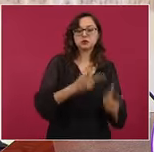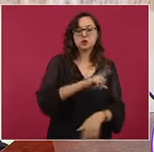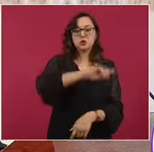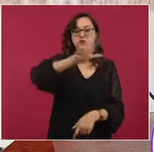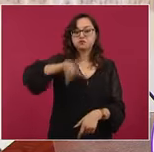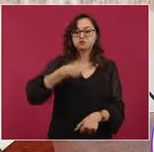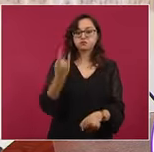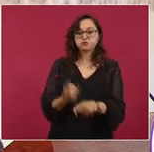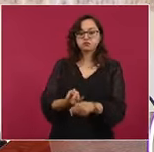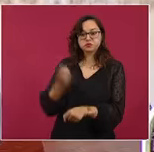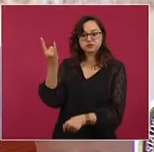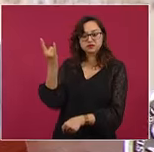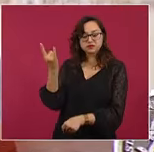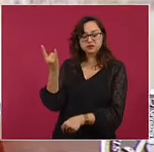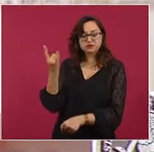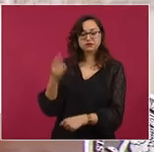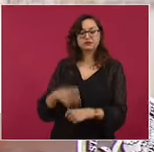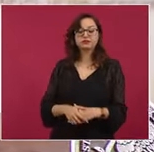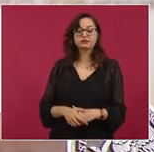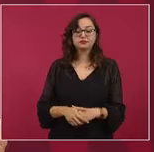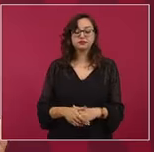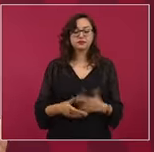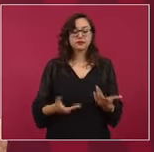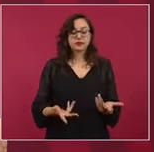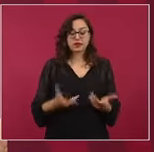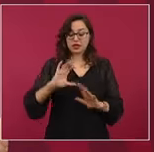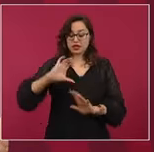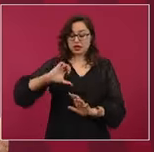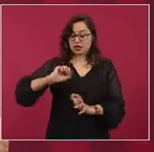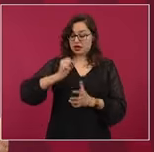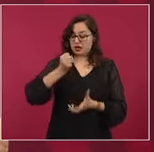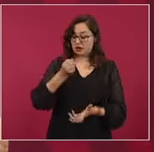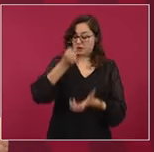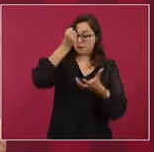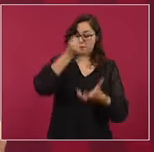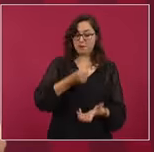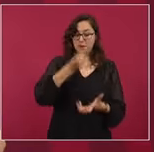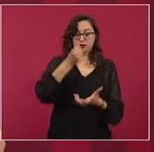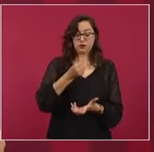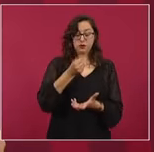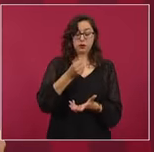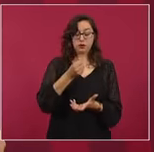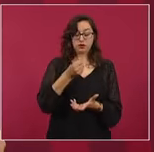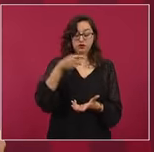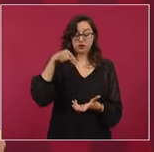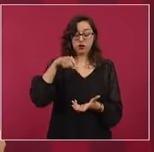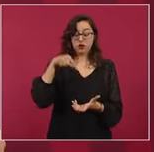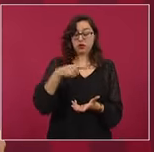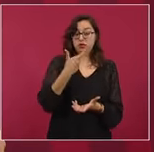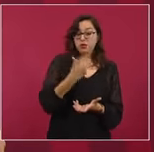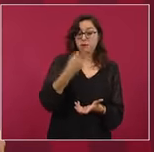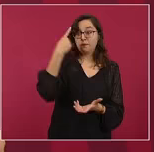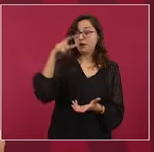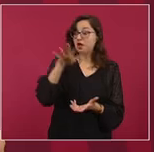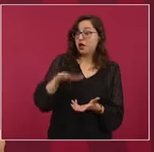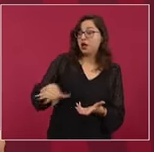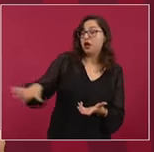Ni pensar que se utilizara el presupuesto para hacer una obra